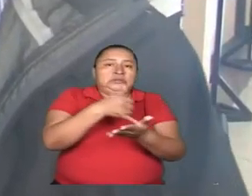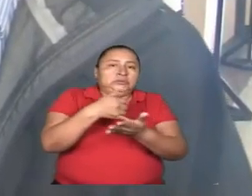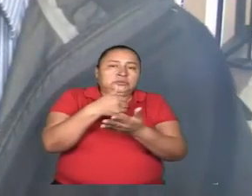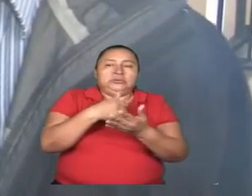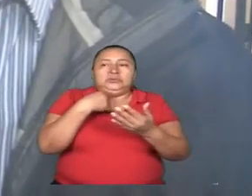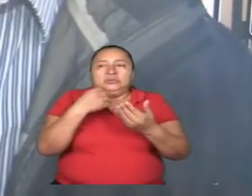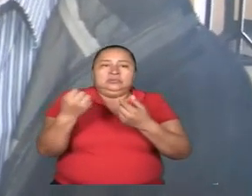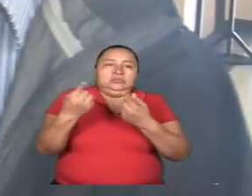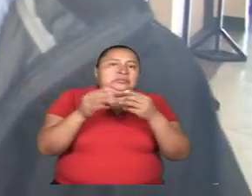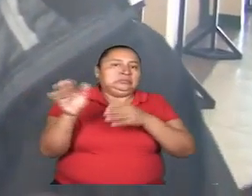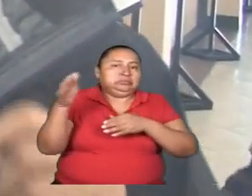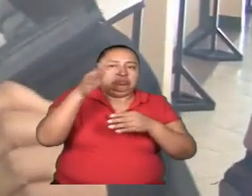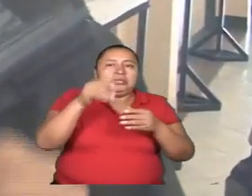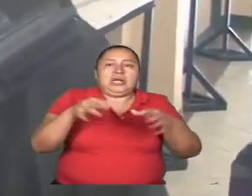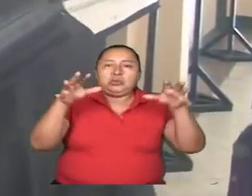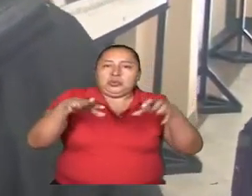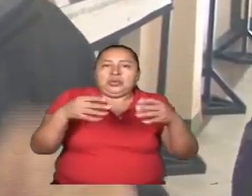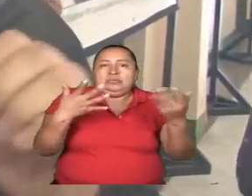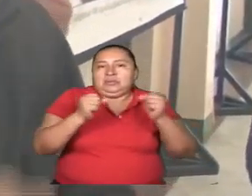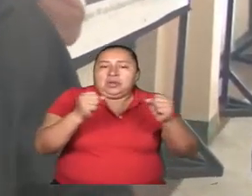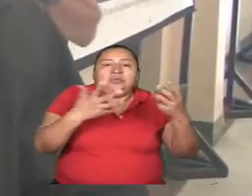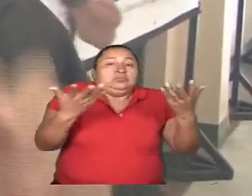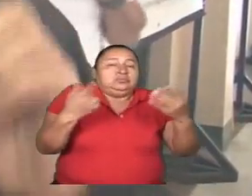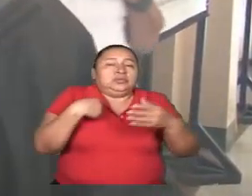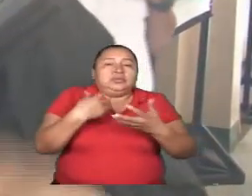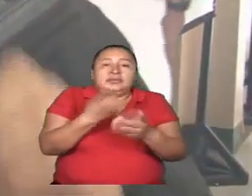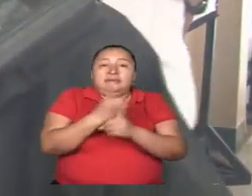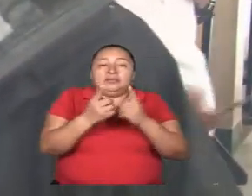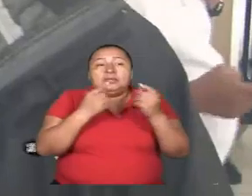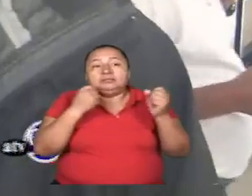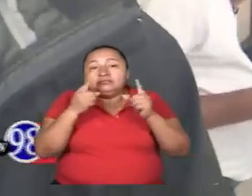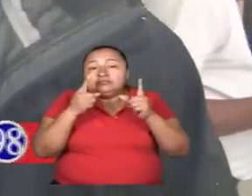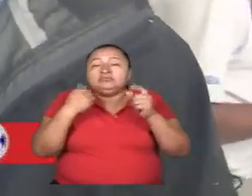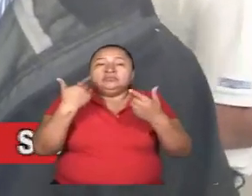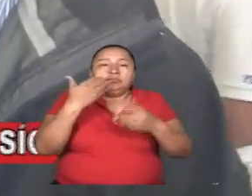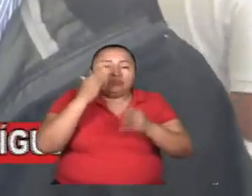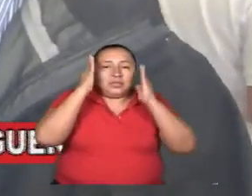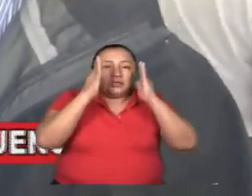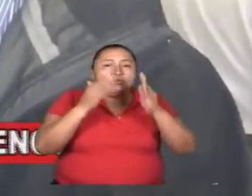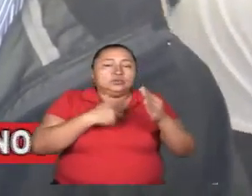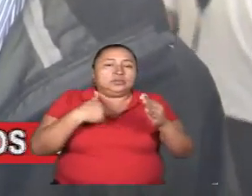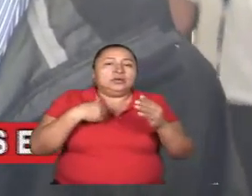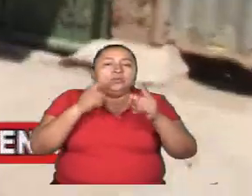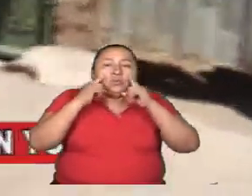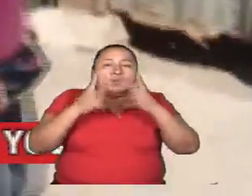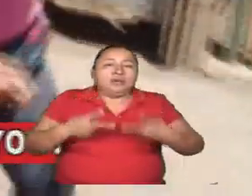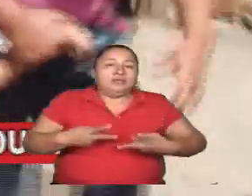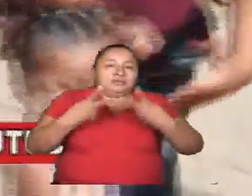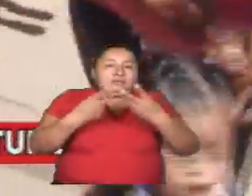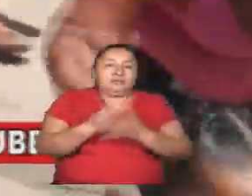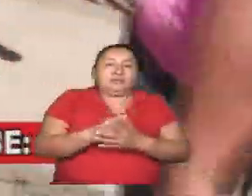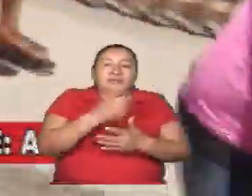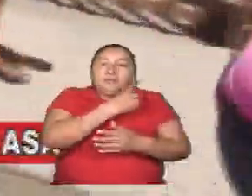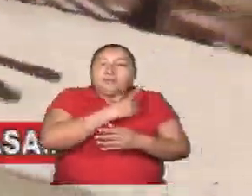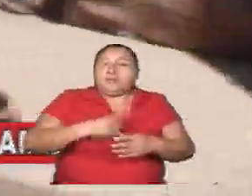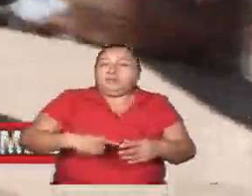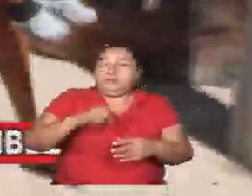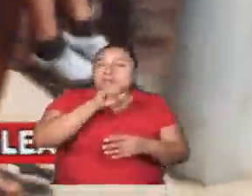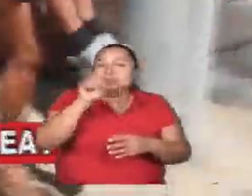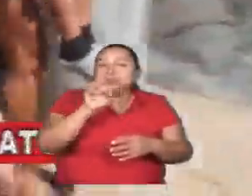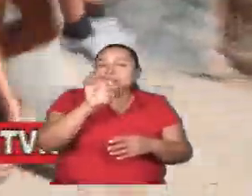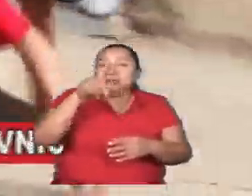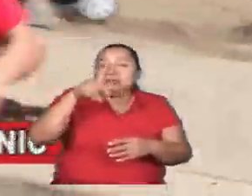vulnerabilidad y que por lo tanto debemos estar alerta, prevenidos y siempre alerta para preservar la vida. El diputado Cepeda recordó que